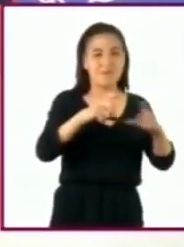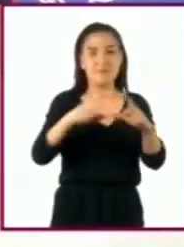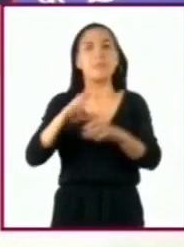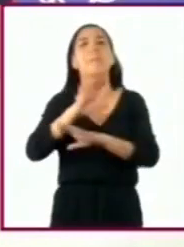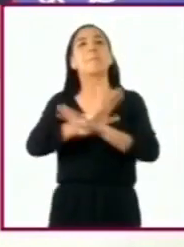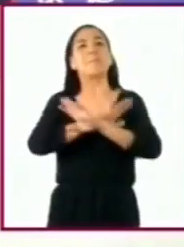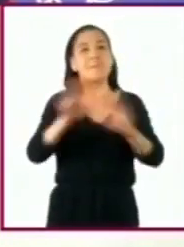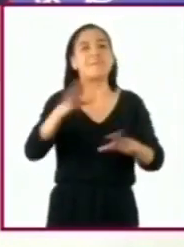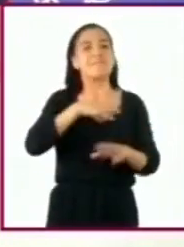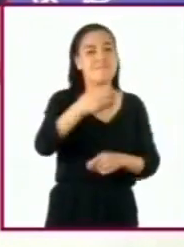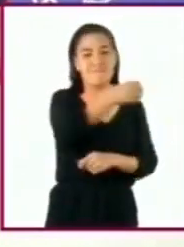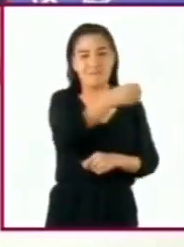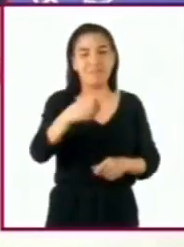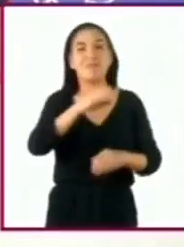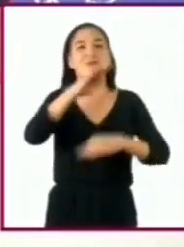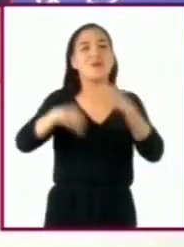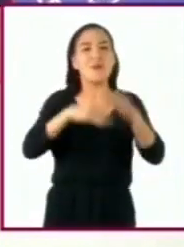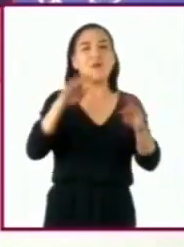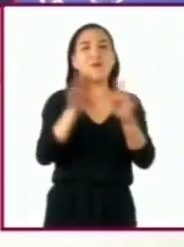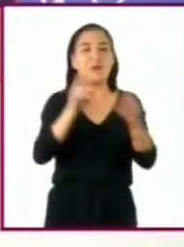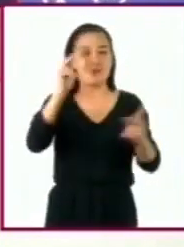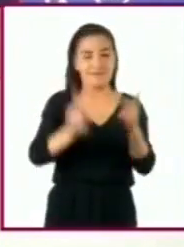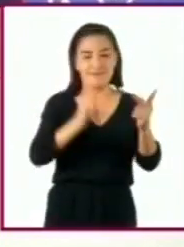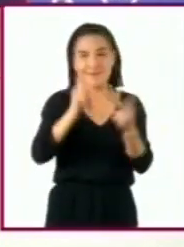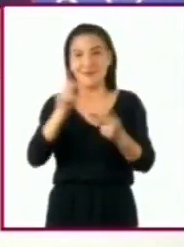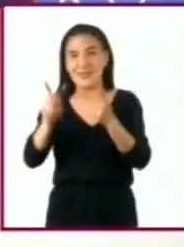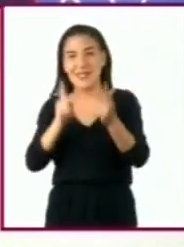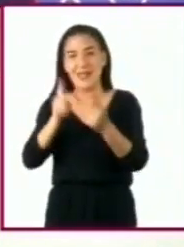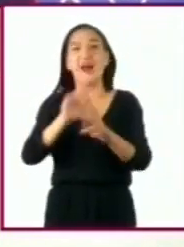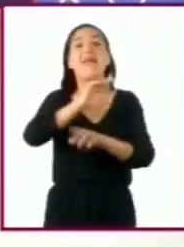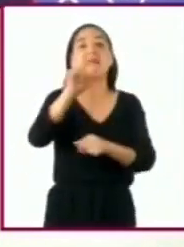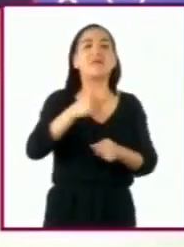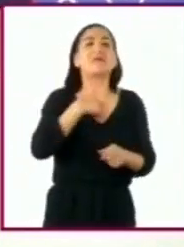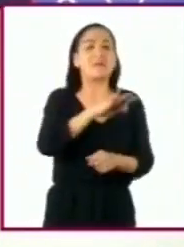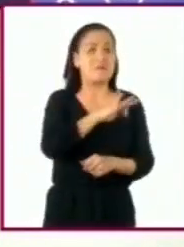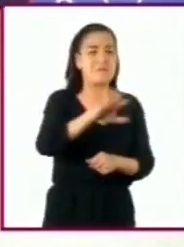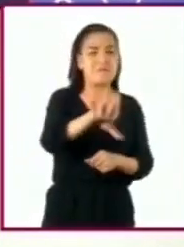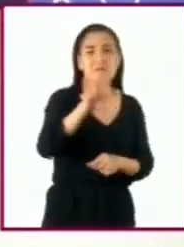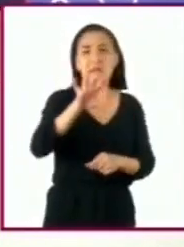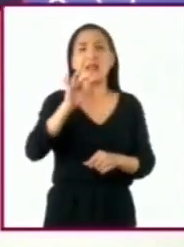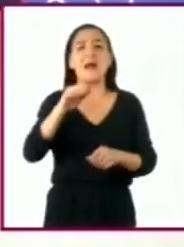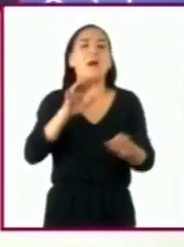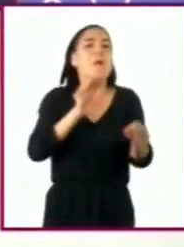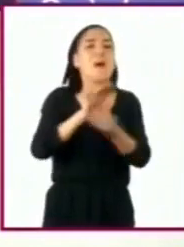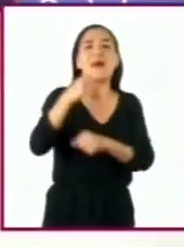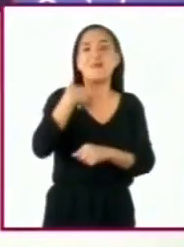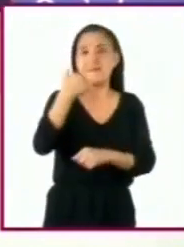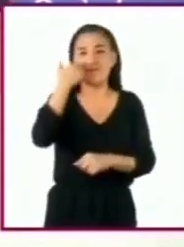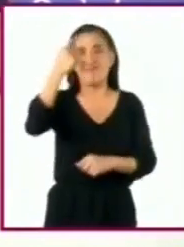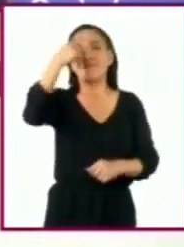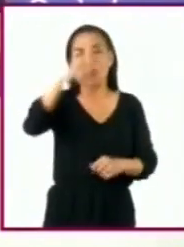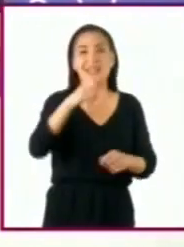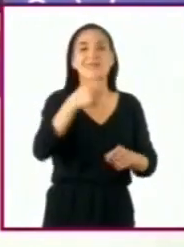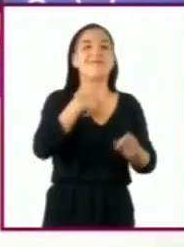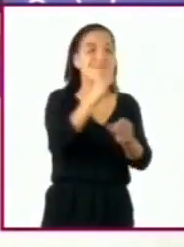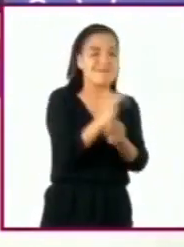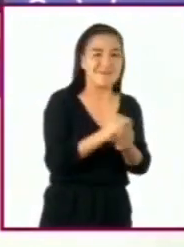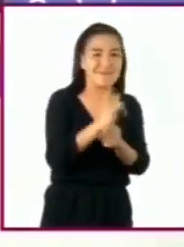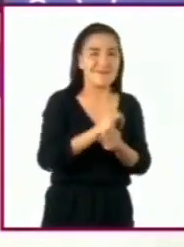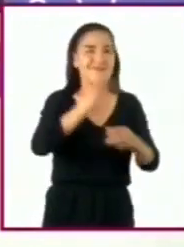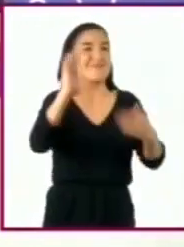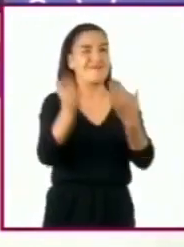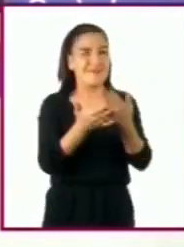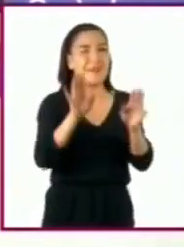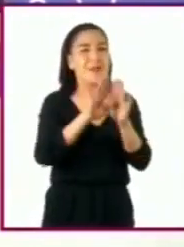organizados todos nuestros elementos de comparación y podremos elegir los materiales idóneos para respaldar nuestra